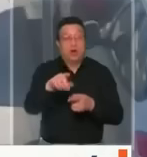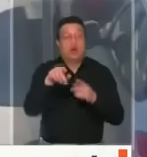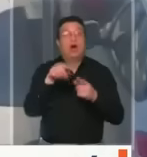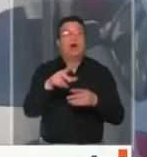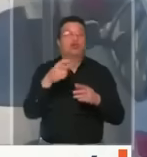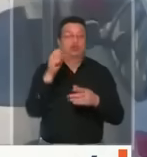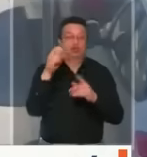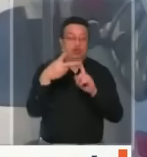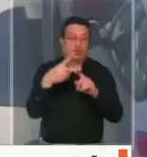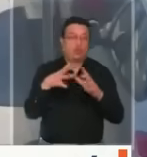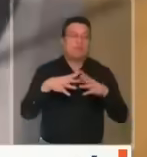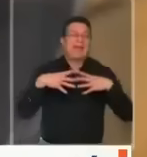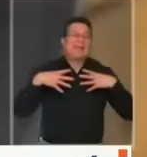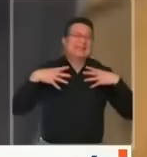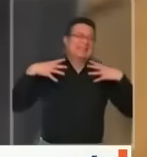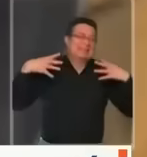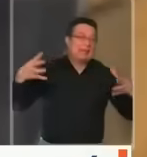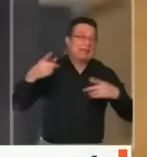la historia de Chile.